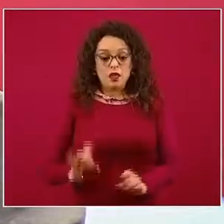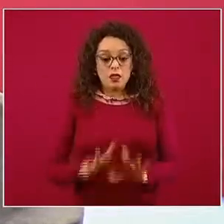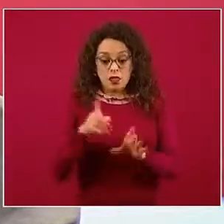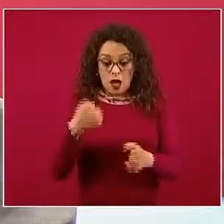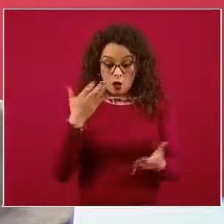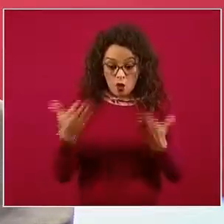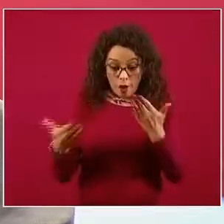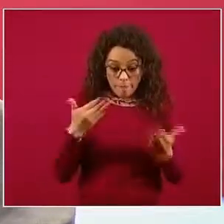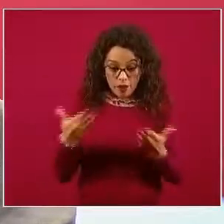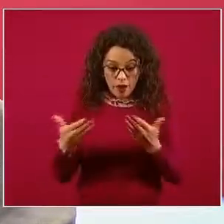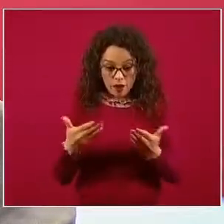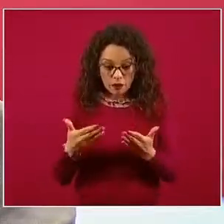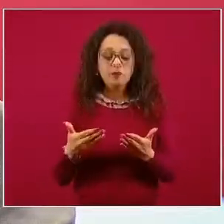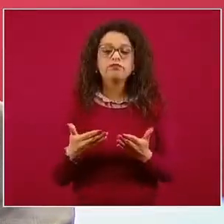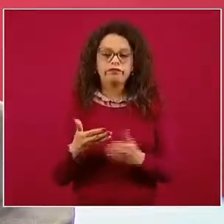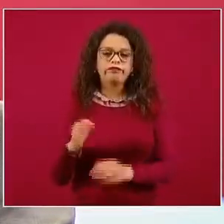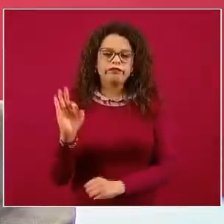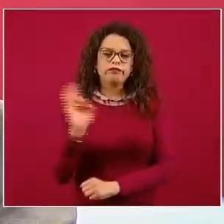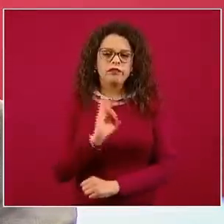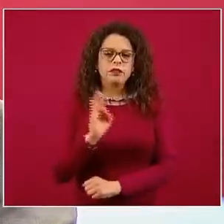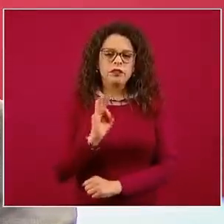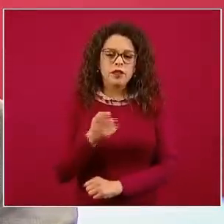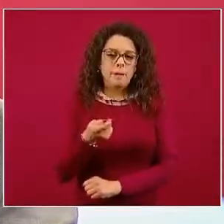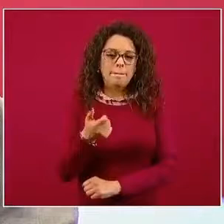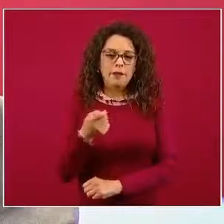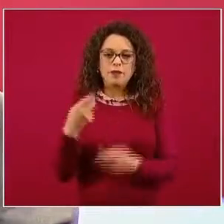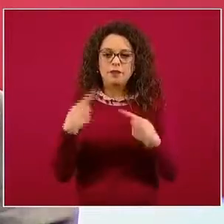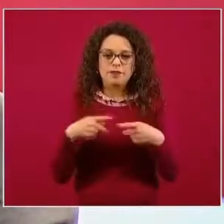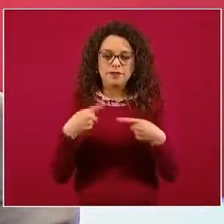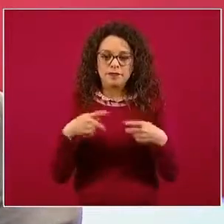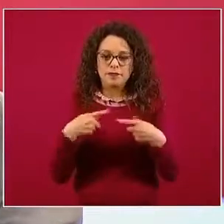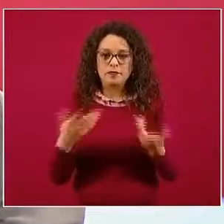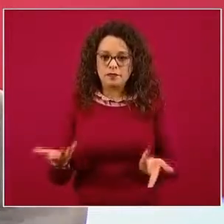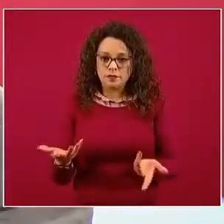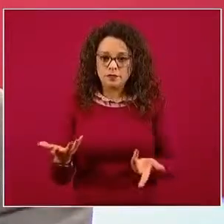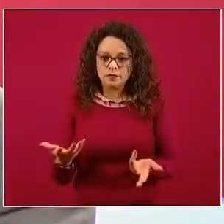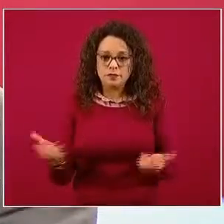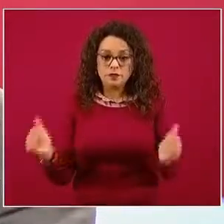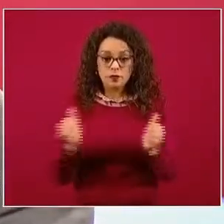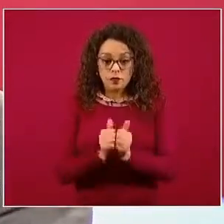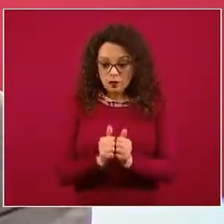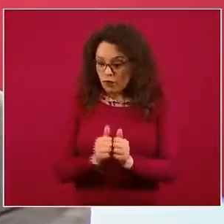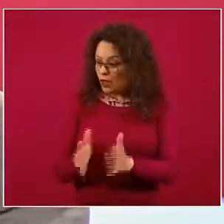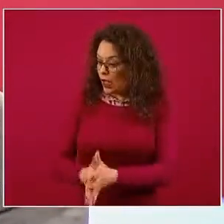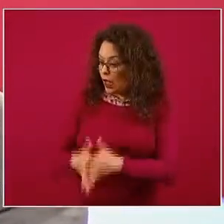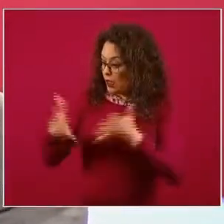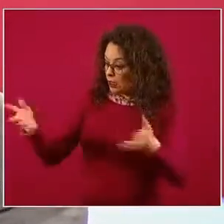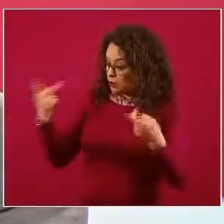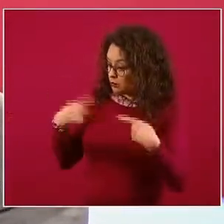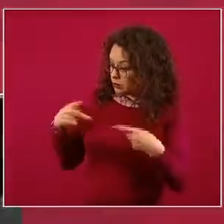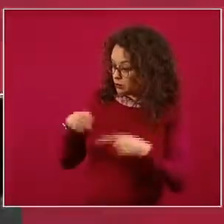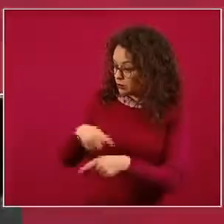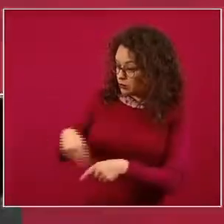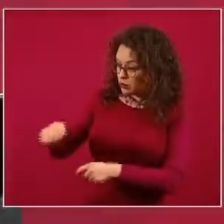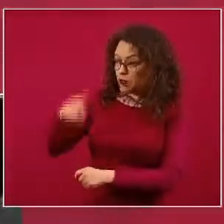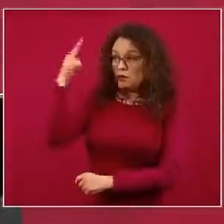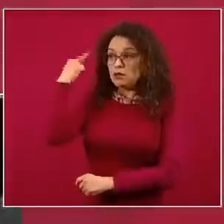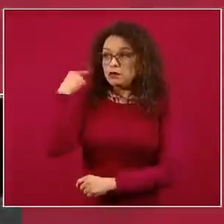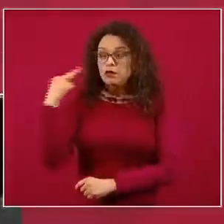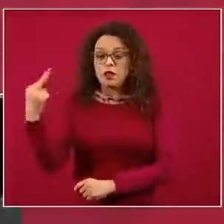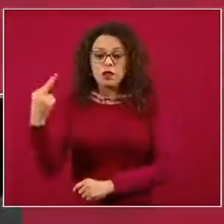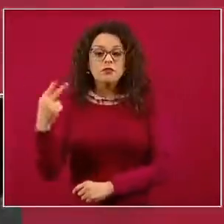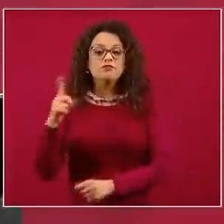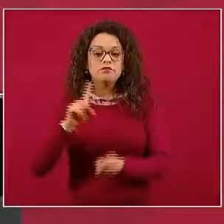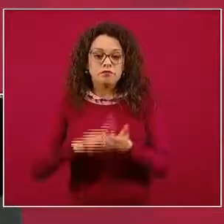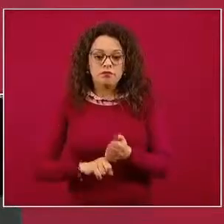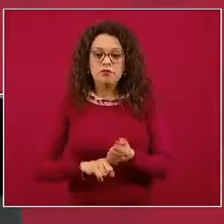minoría, quizá algunas pocas centenas de personas, con respecto a la gran cantidad de personas viajeras, estaríamos causando